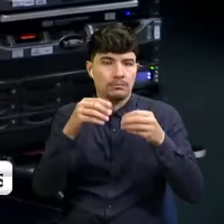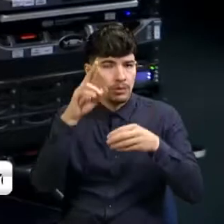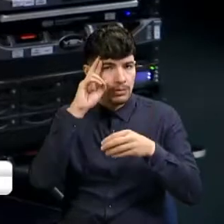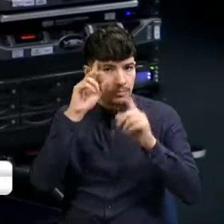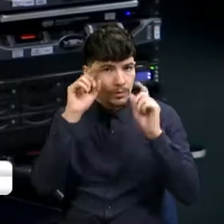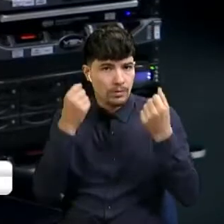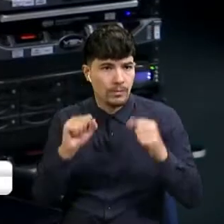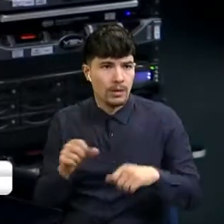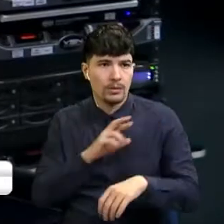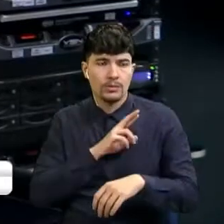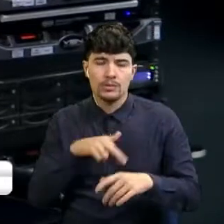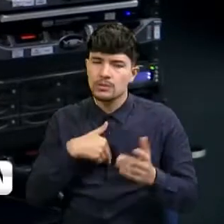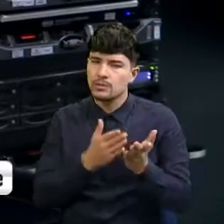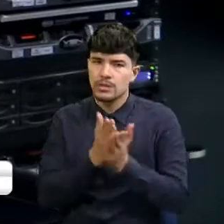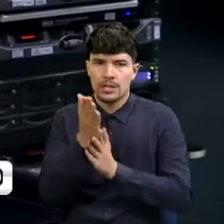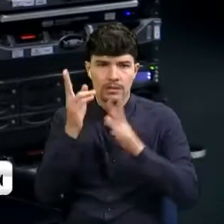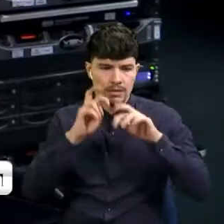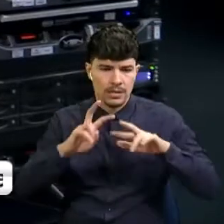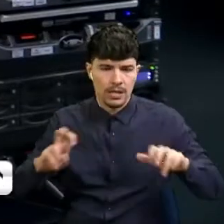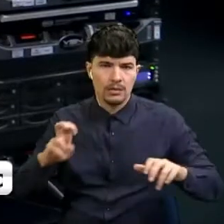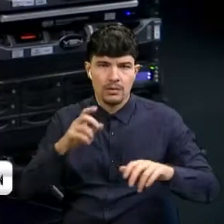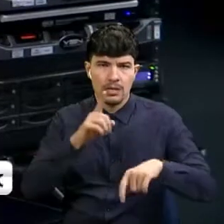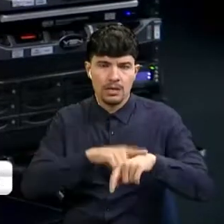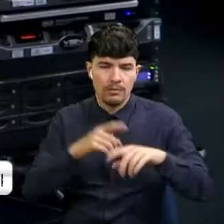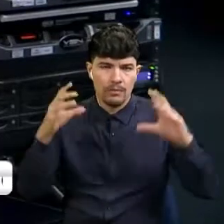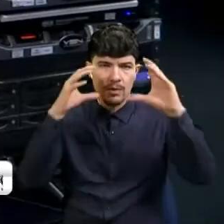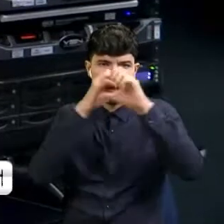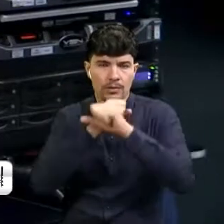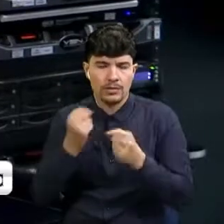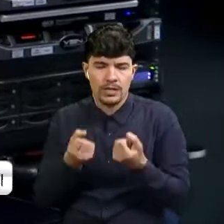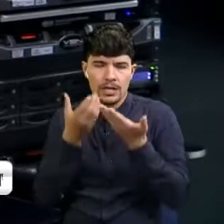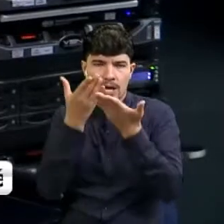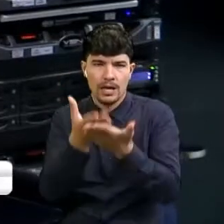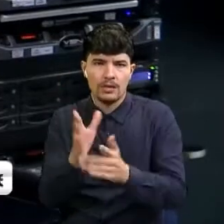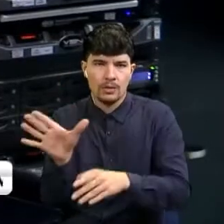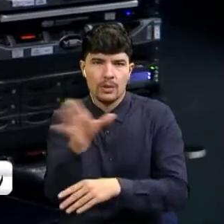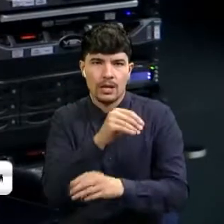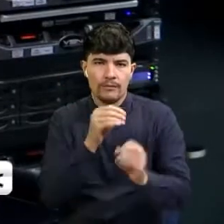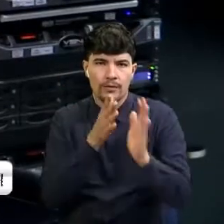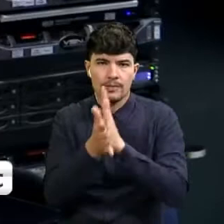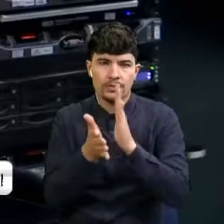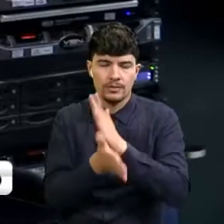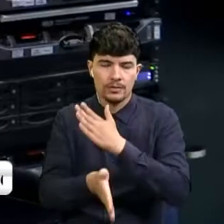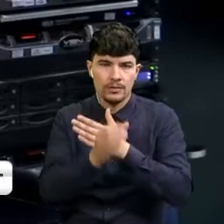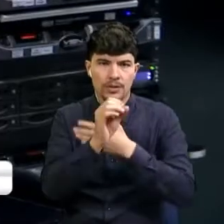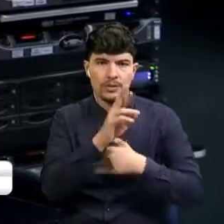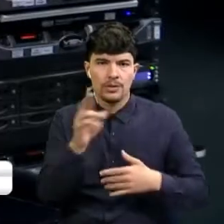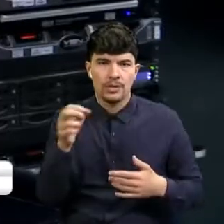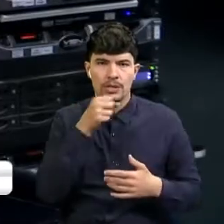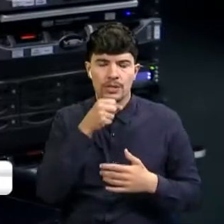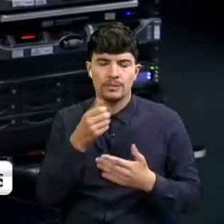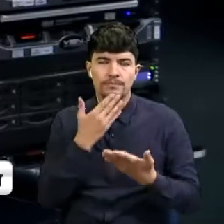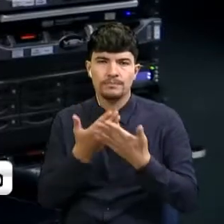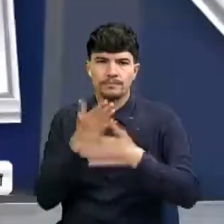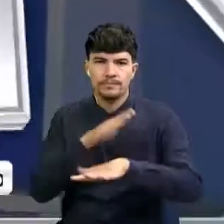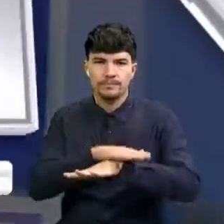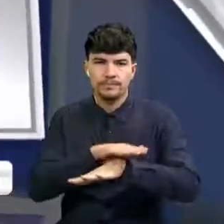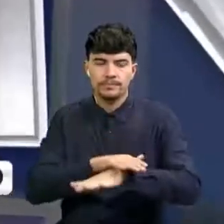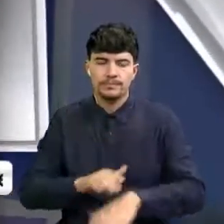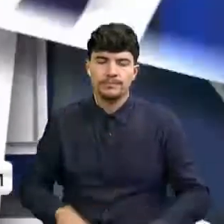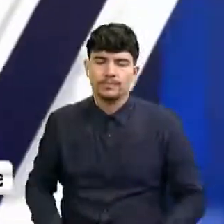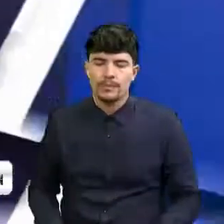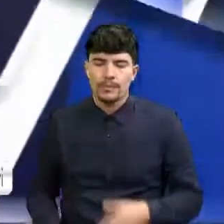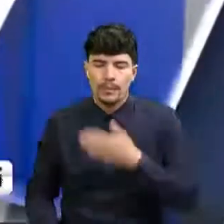seguiremos patrullando horas de la noche para traer el acontecer del área metropolitana. La cámara de Alexander Pavón. Este fue un informe para Oriente Noticias de Yair Lagos.